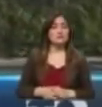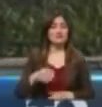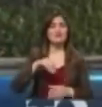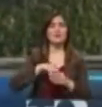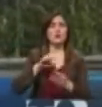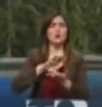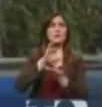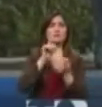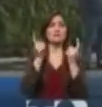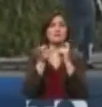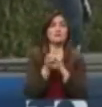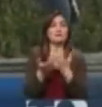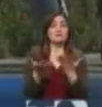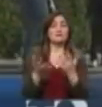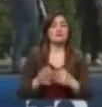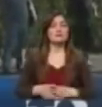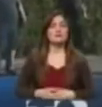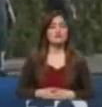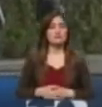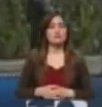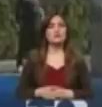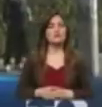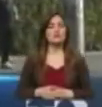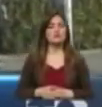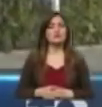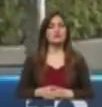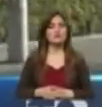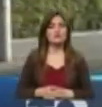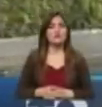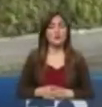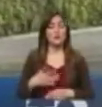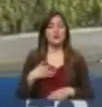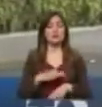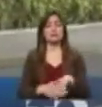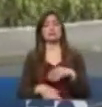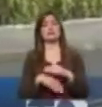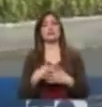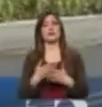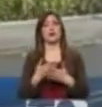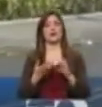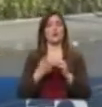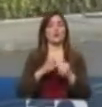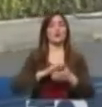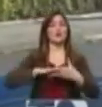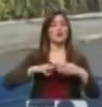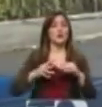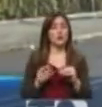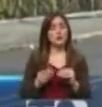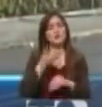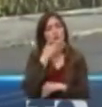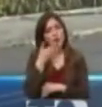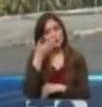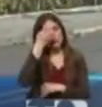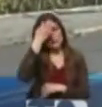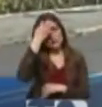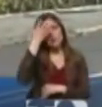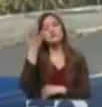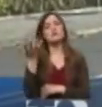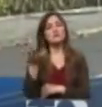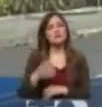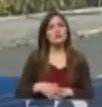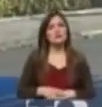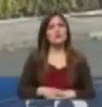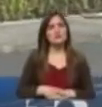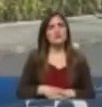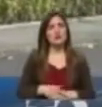cosas, pero esto tiene que cambiar. No vivamos de un mundo de excusas, vivamos de un mundo de solución, donde sea una mejor educación. ¿Dónde está